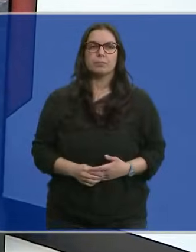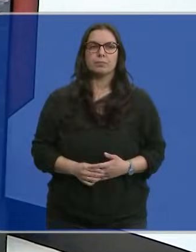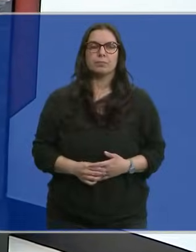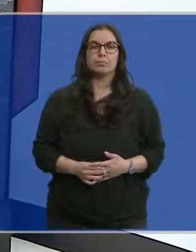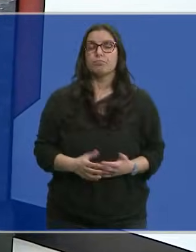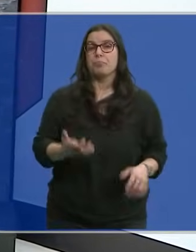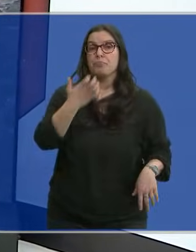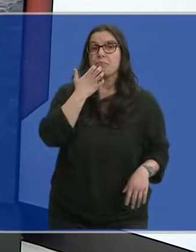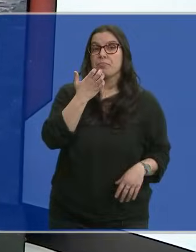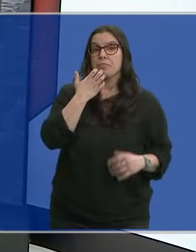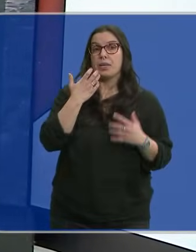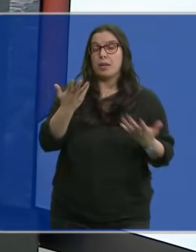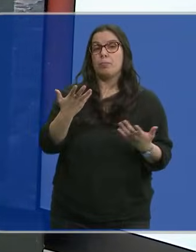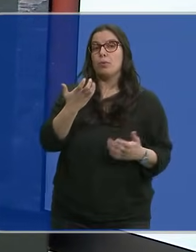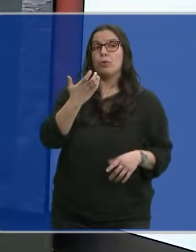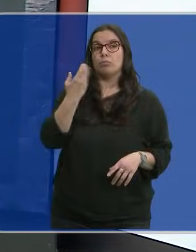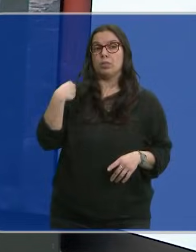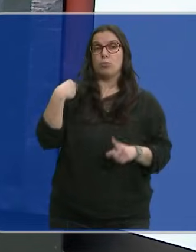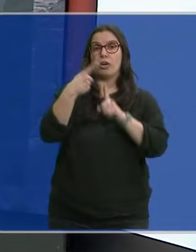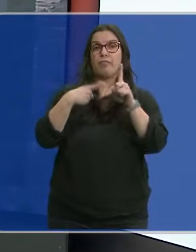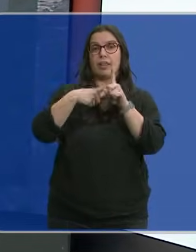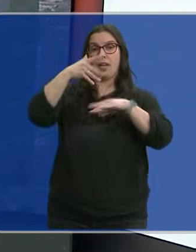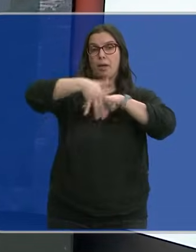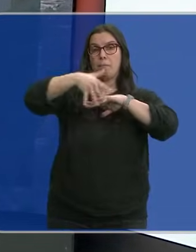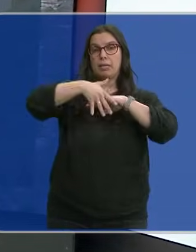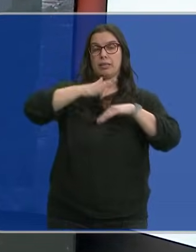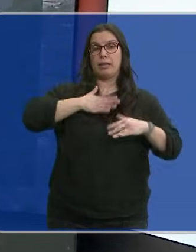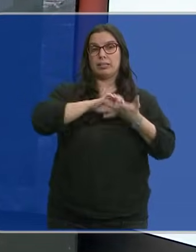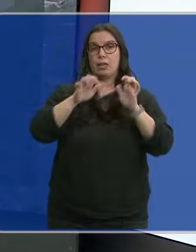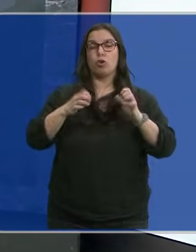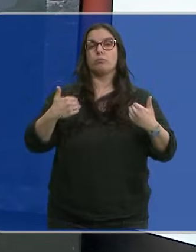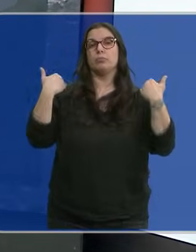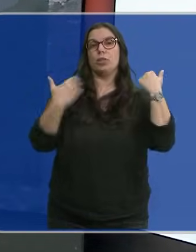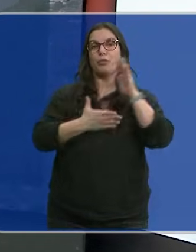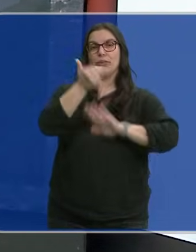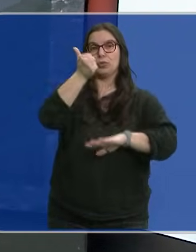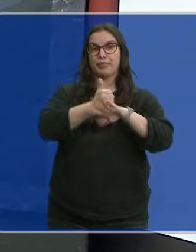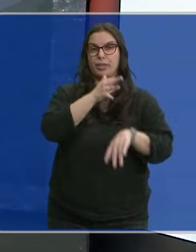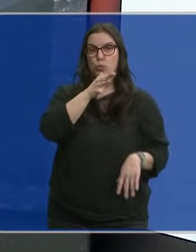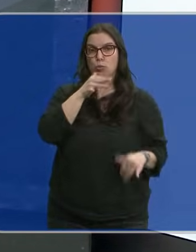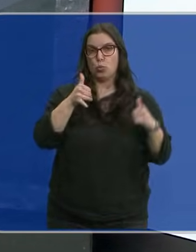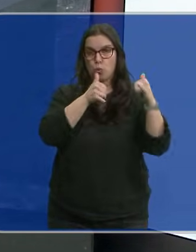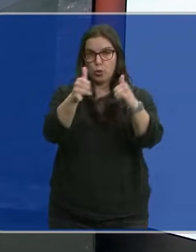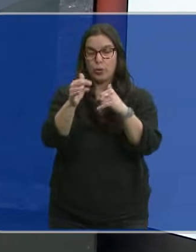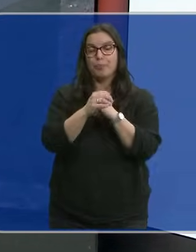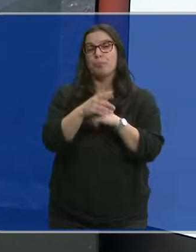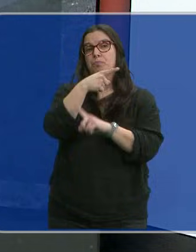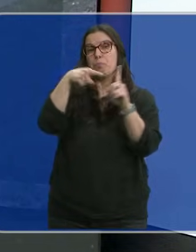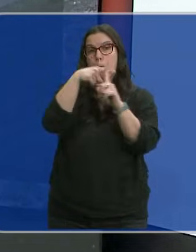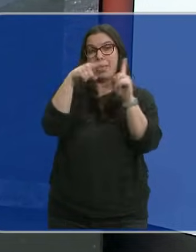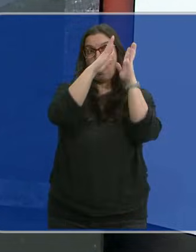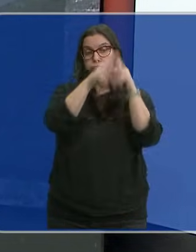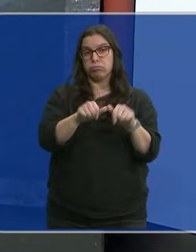Y como ejemplo de lo que está ocurriendo, tomamos los embalses de Castilla y León gestionados por la Confederación Hidrográfica del Duero. De media se encuentran